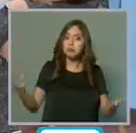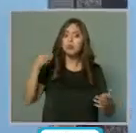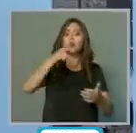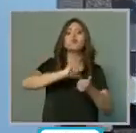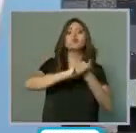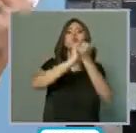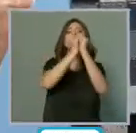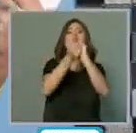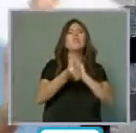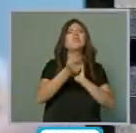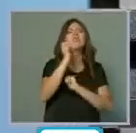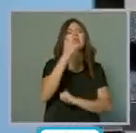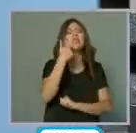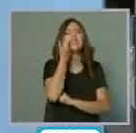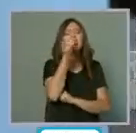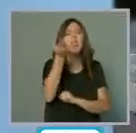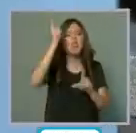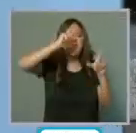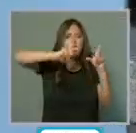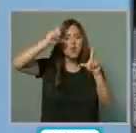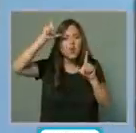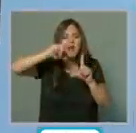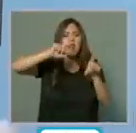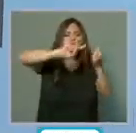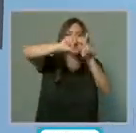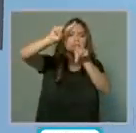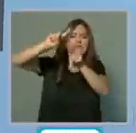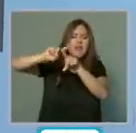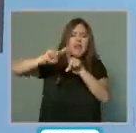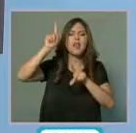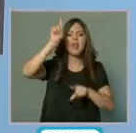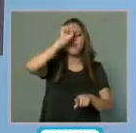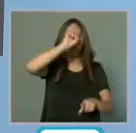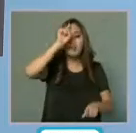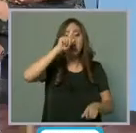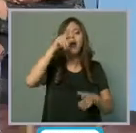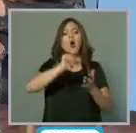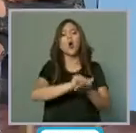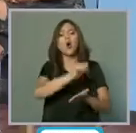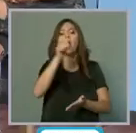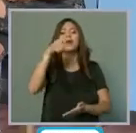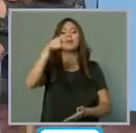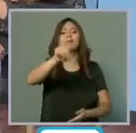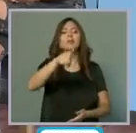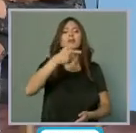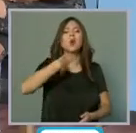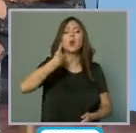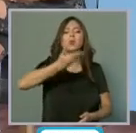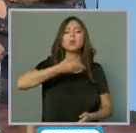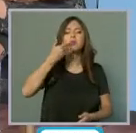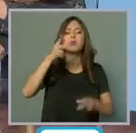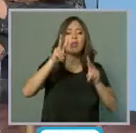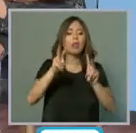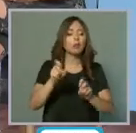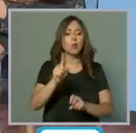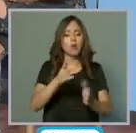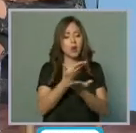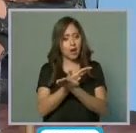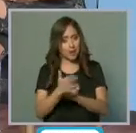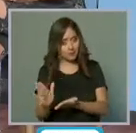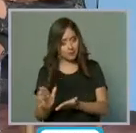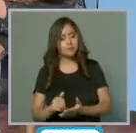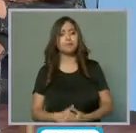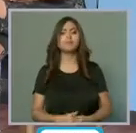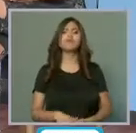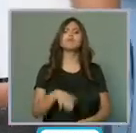la fotografía desde diferentes visiones y no a lo que estamos acostumbrados. Sabes, ahorita que estaba viendo las fotos, me parece muy enriquecedor